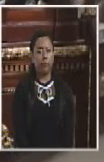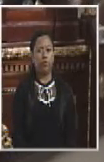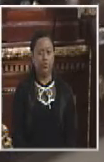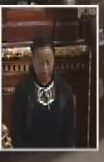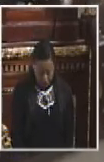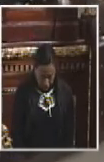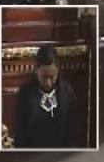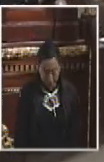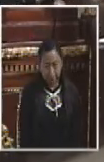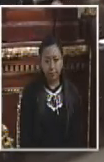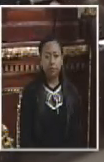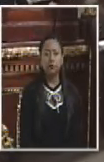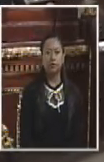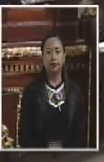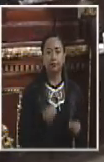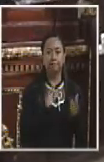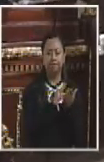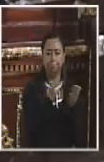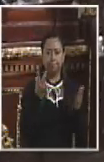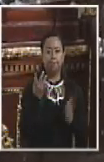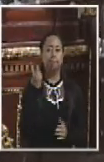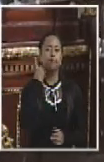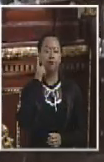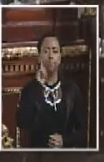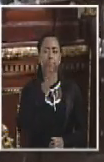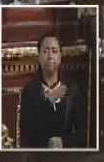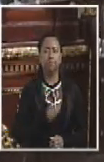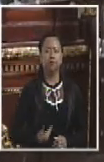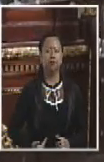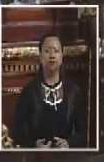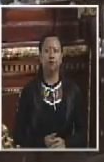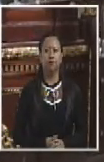Muchas gracias, diputada presidenta,